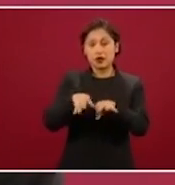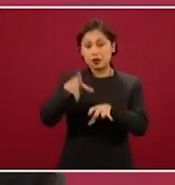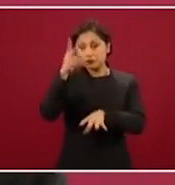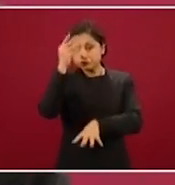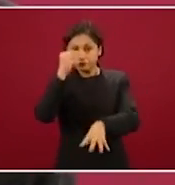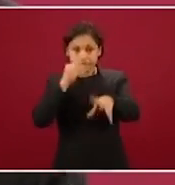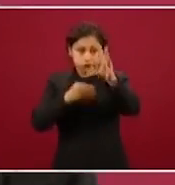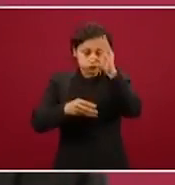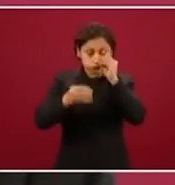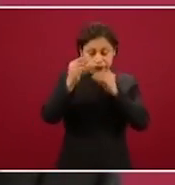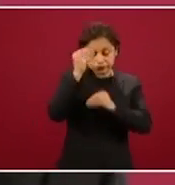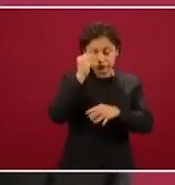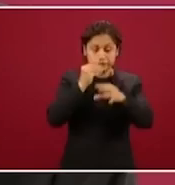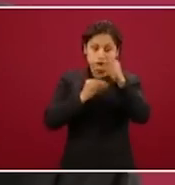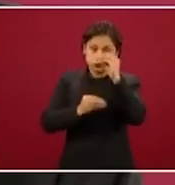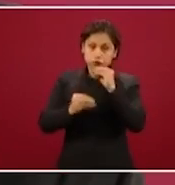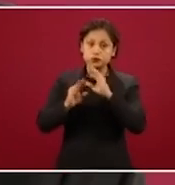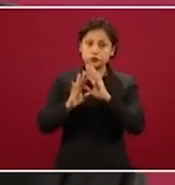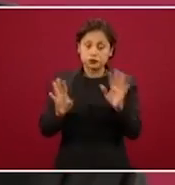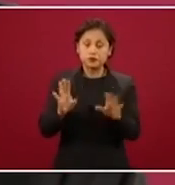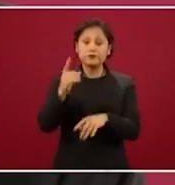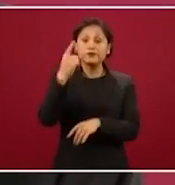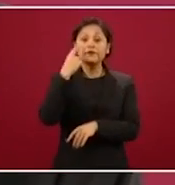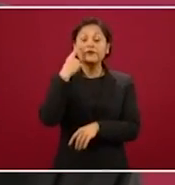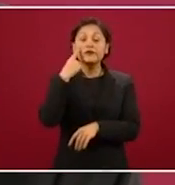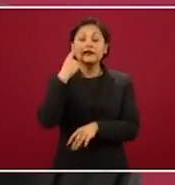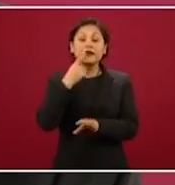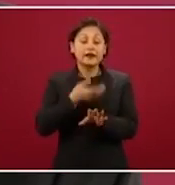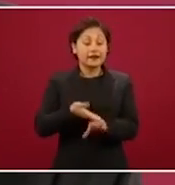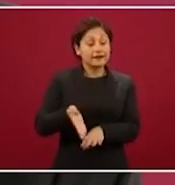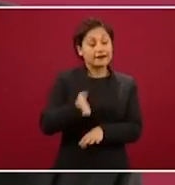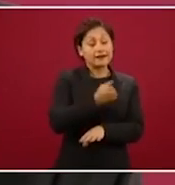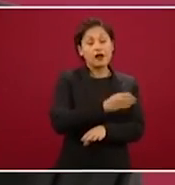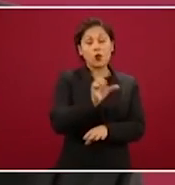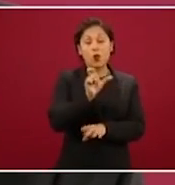al inicio del gobierno, que ya cumplen el año,